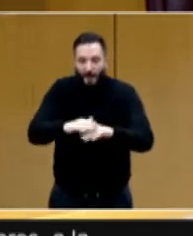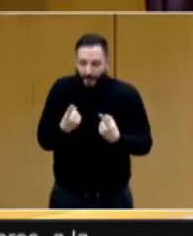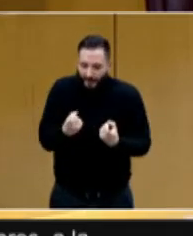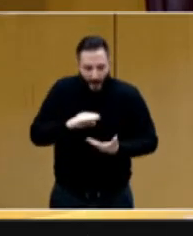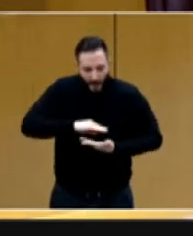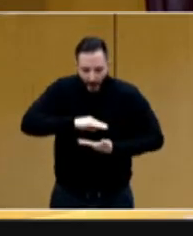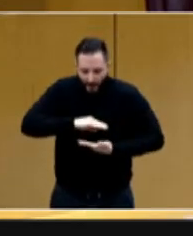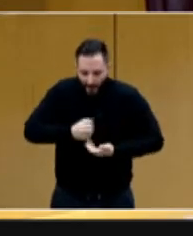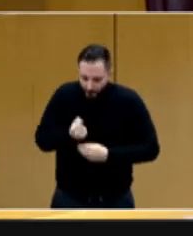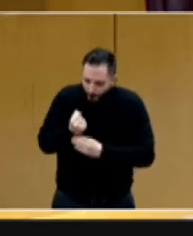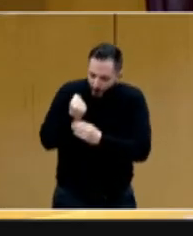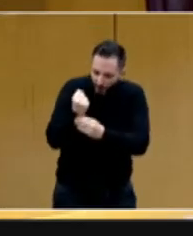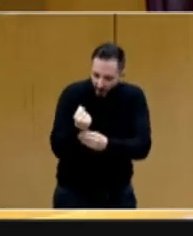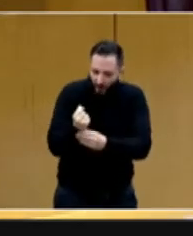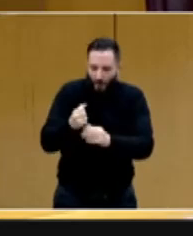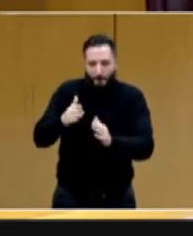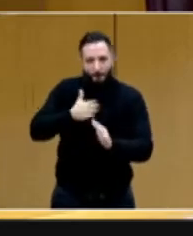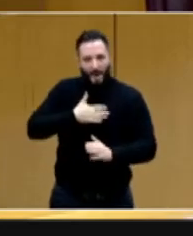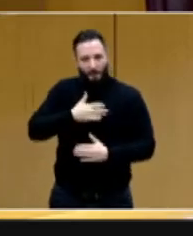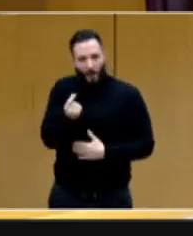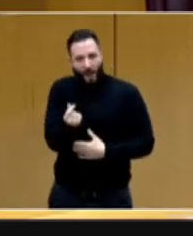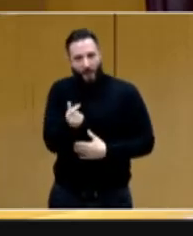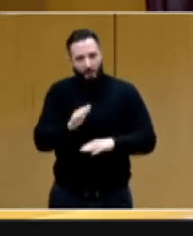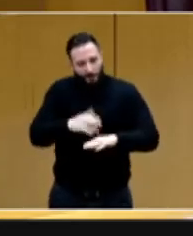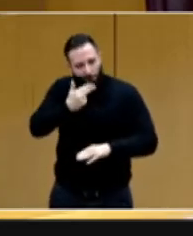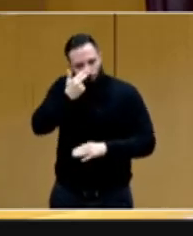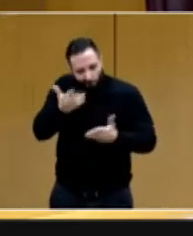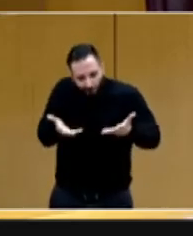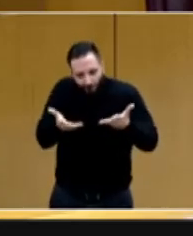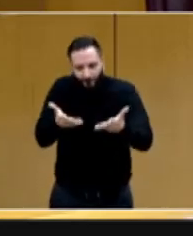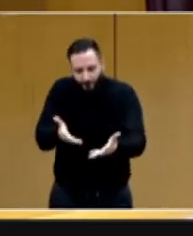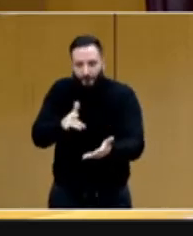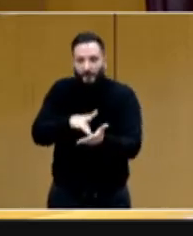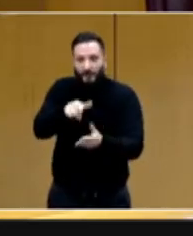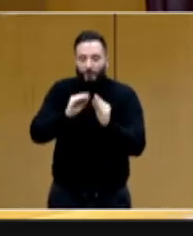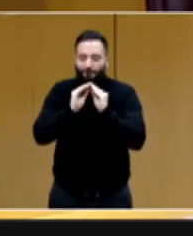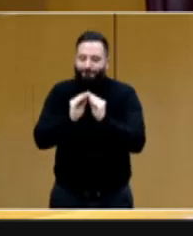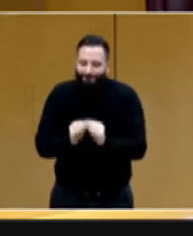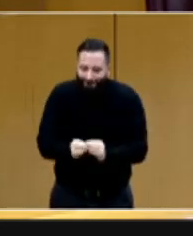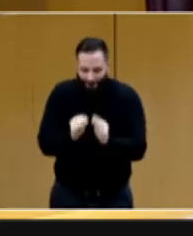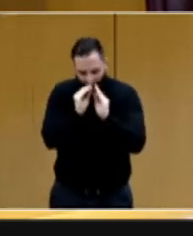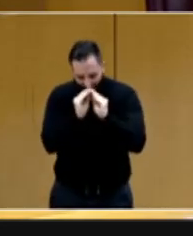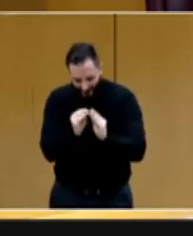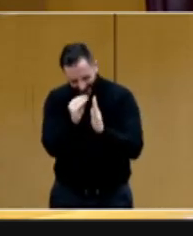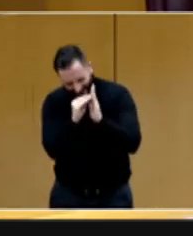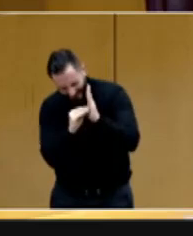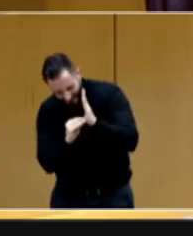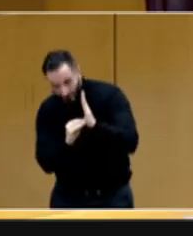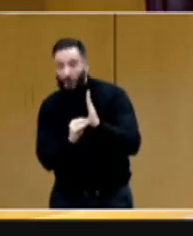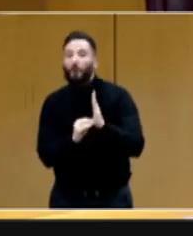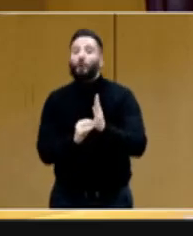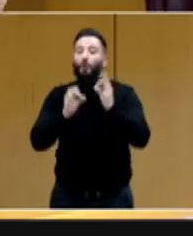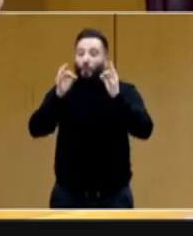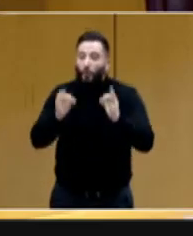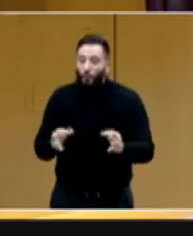protección patrimonial que pueda ser interesante por lo tanto tuvimos que hacer eso lo hicimos claro juntamente con eso tuvimos que Establecer